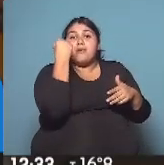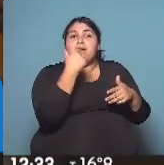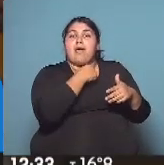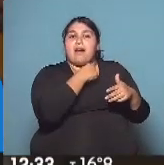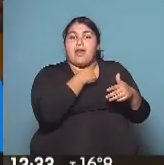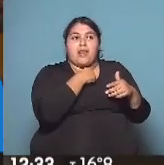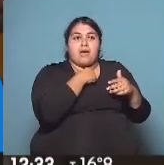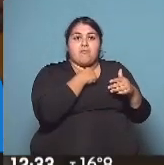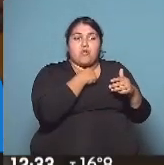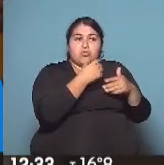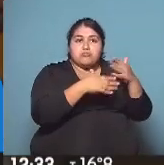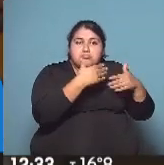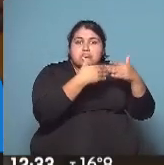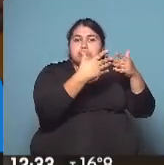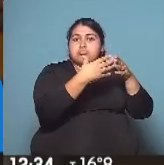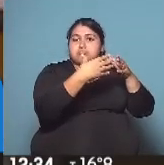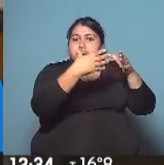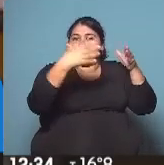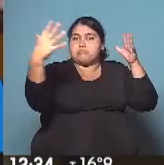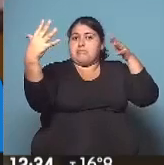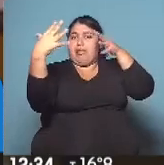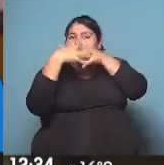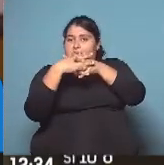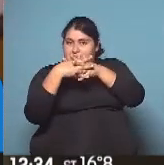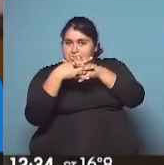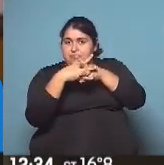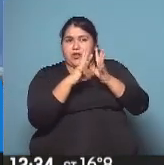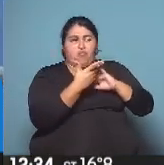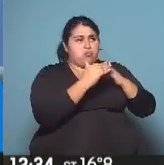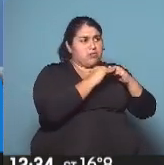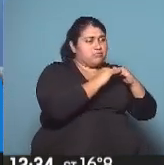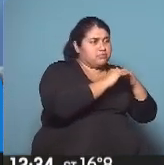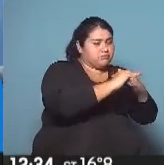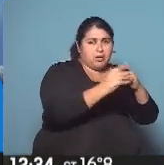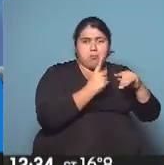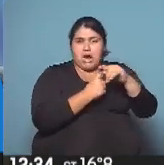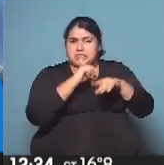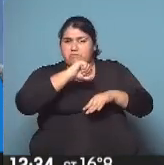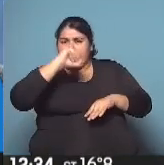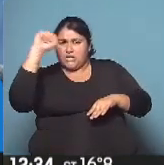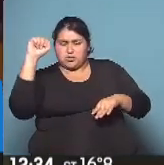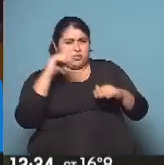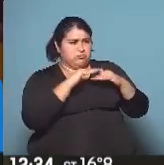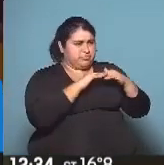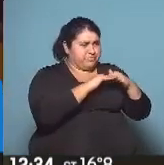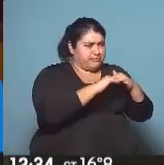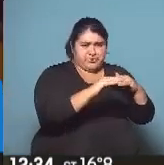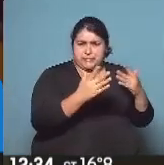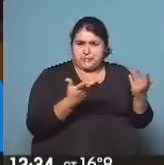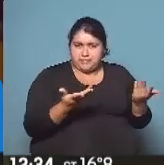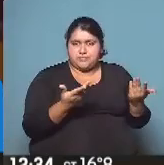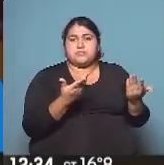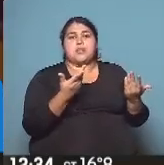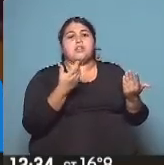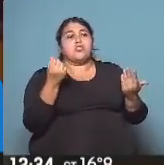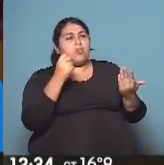intenta crecer, los años pares se O sea, contrae. estancamiento más inflación. Exactamente, Ujú. sí. Para ponerlo en